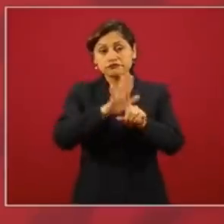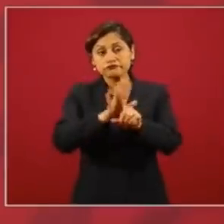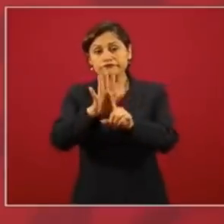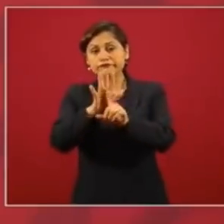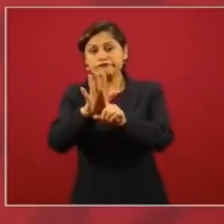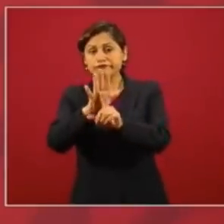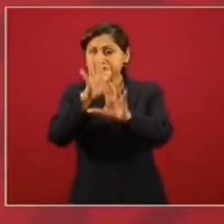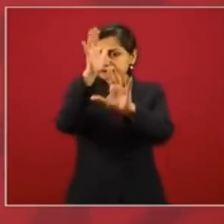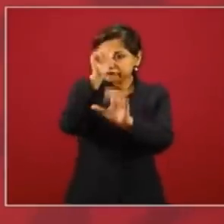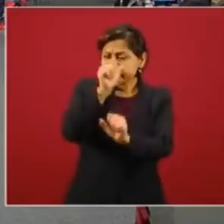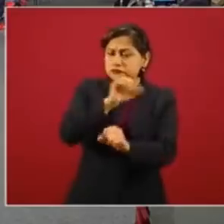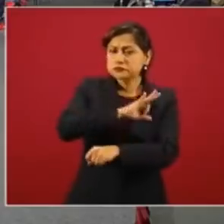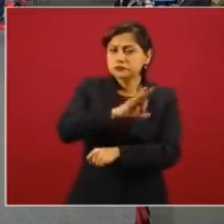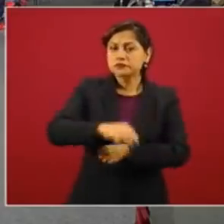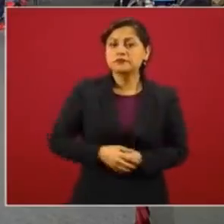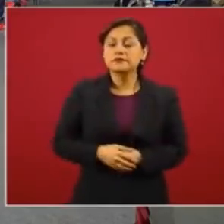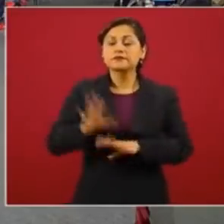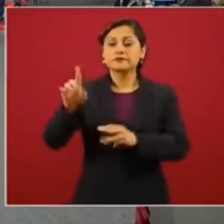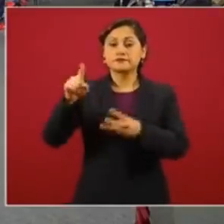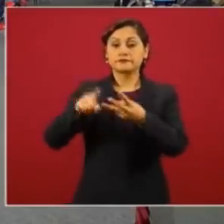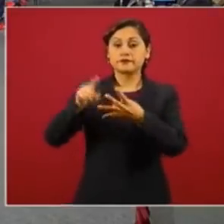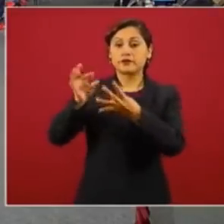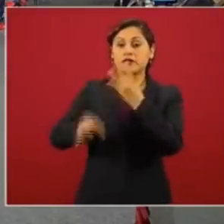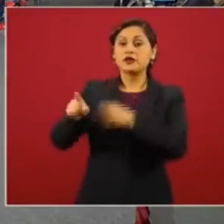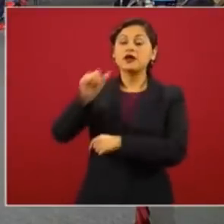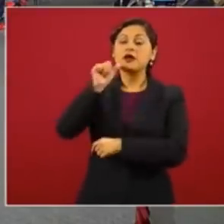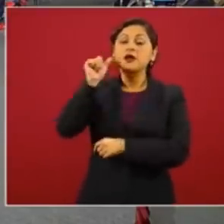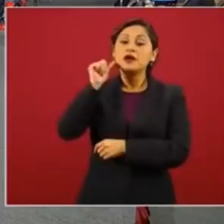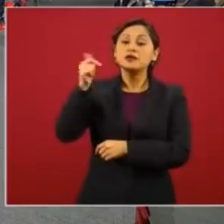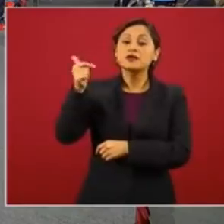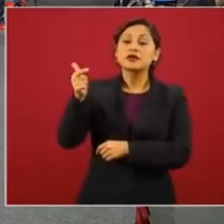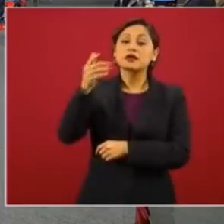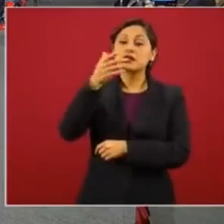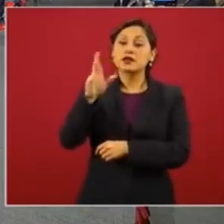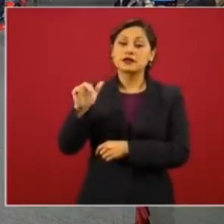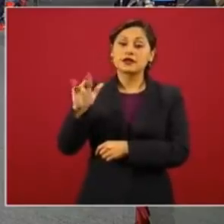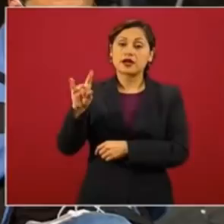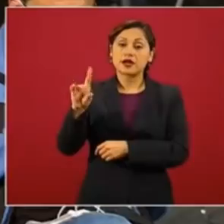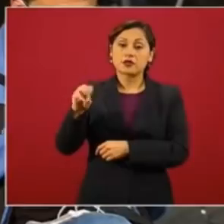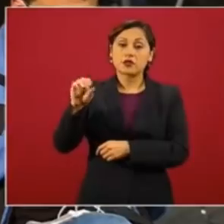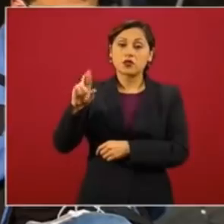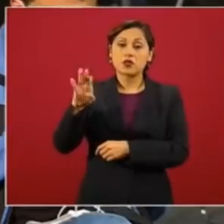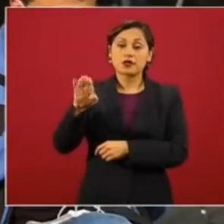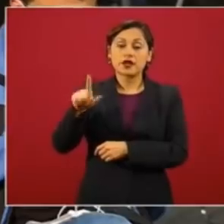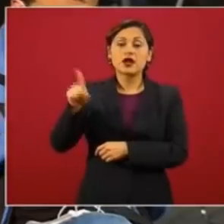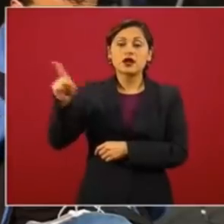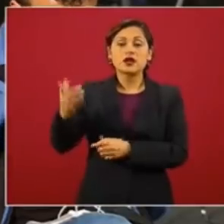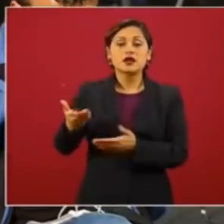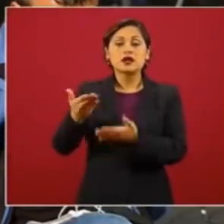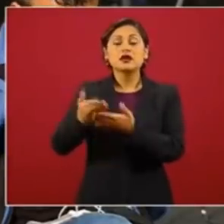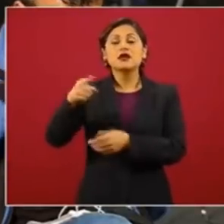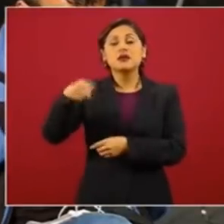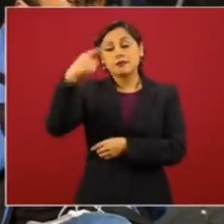Okay. Y finalmente, el día de ayer en el Senado de la República, el senador Ricardo Monreal presentó una iniciativa para fusionar instancias como